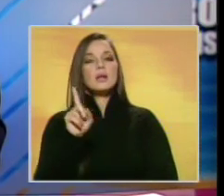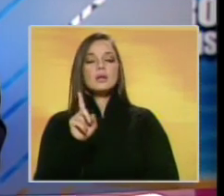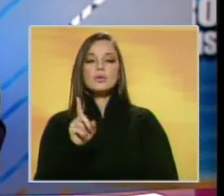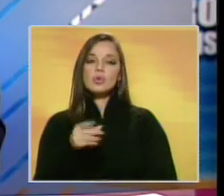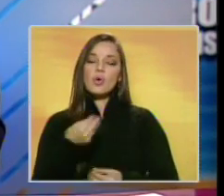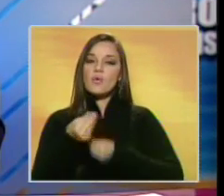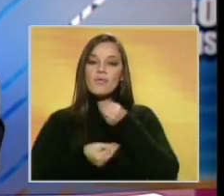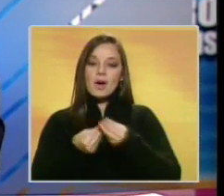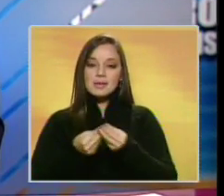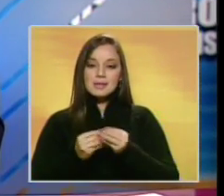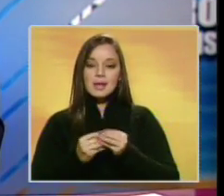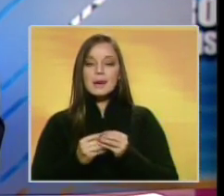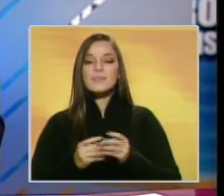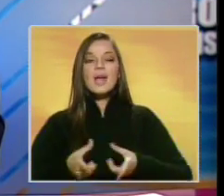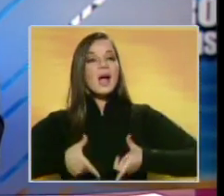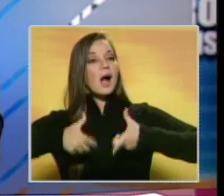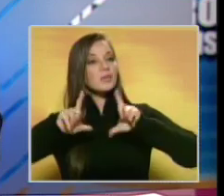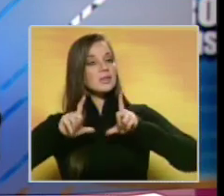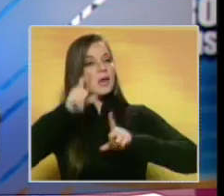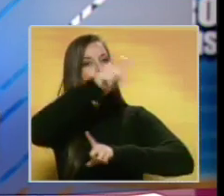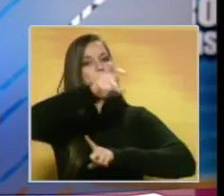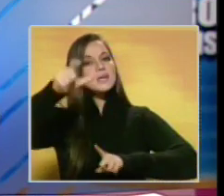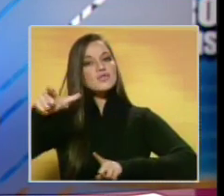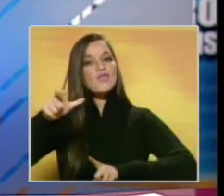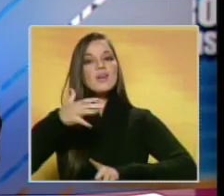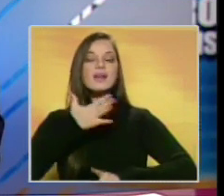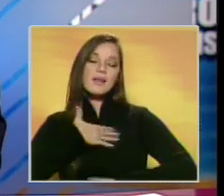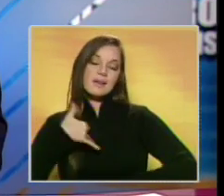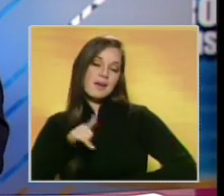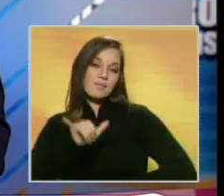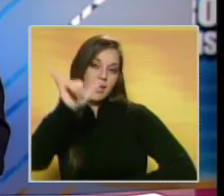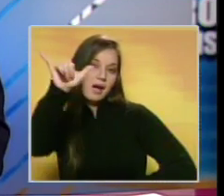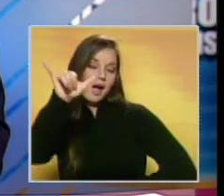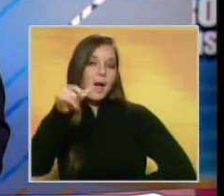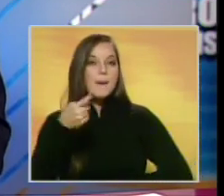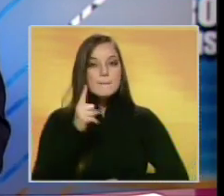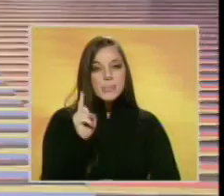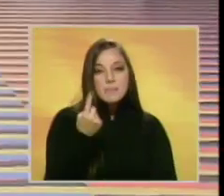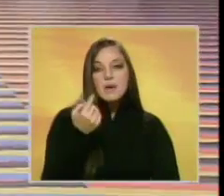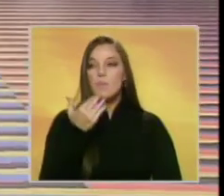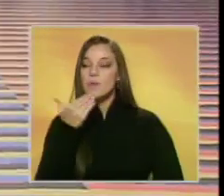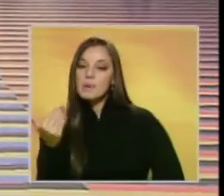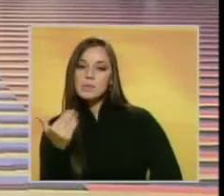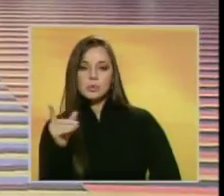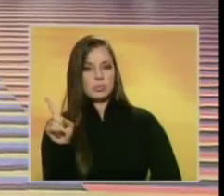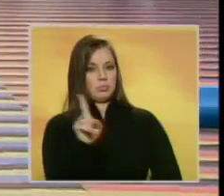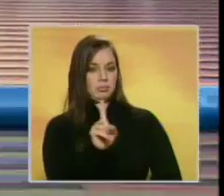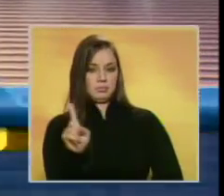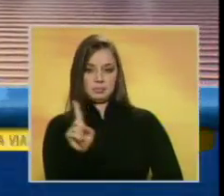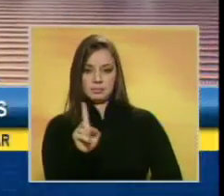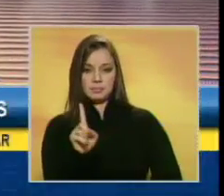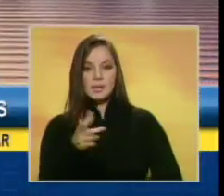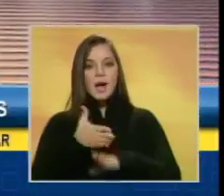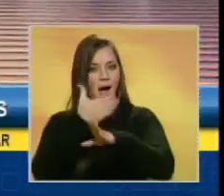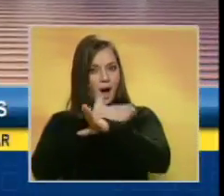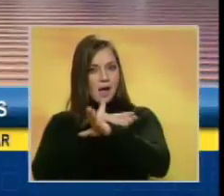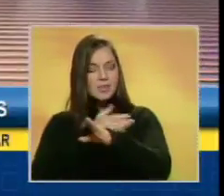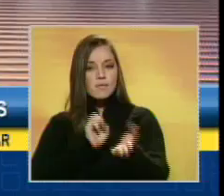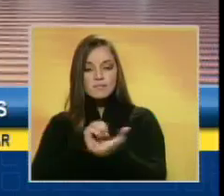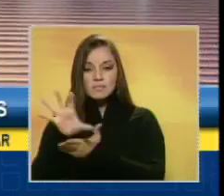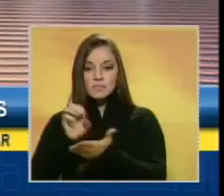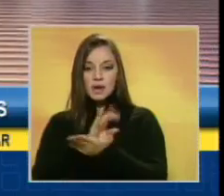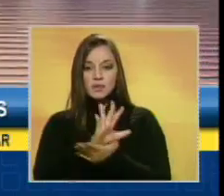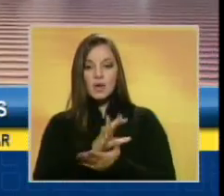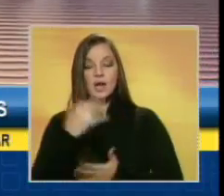de autorización para los ciudadanos venezolanos que vayan a realizar viajes al exterior. En días recientes se divulgó información que